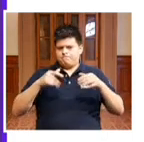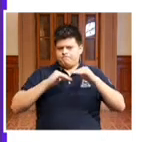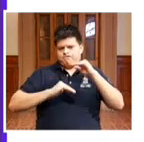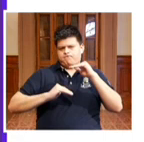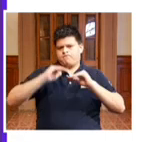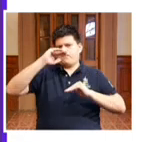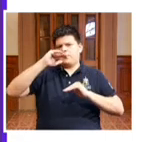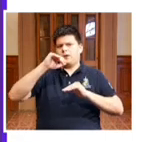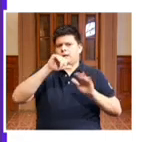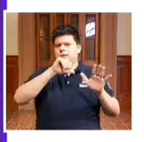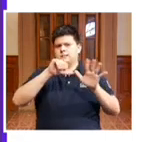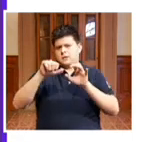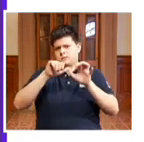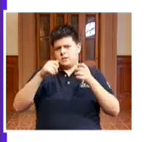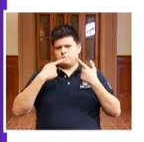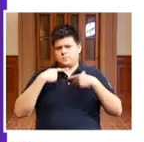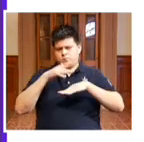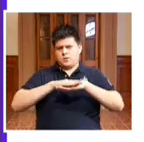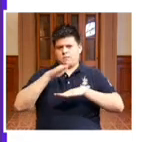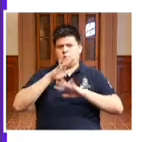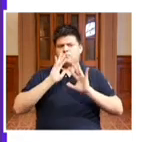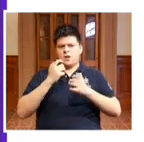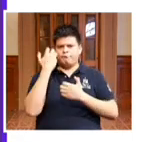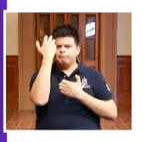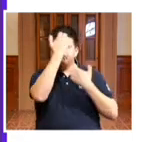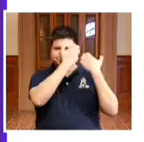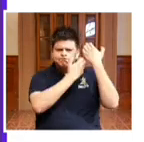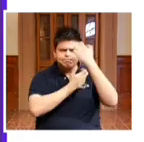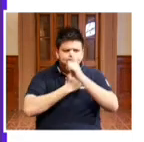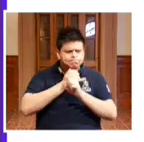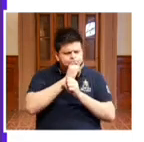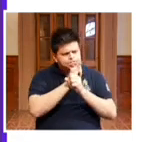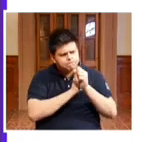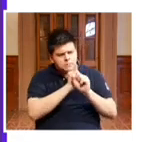de 600. Se han estudiado